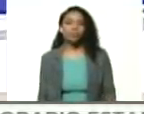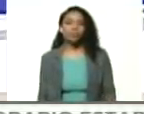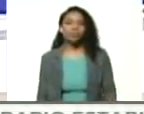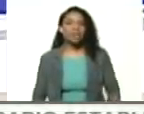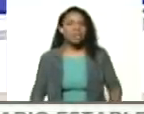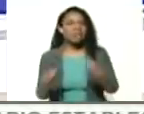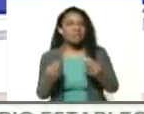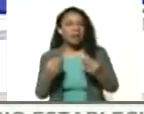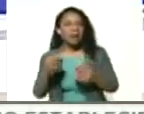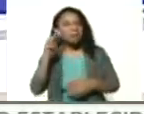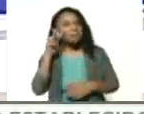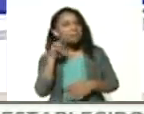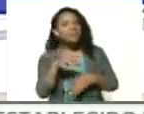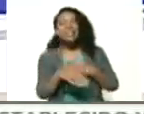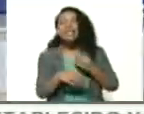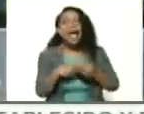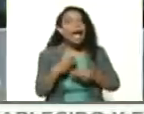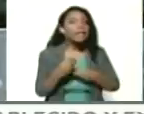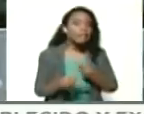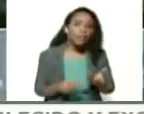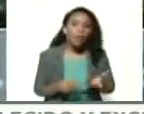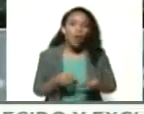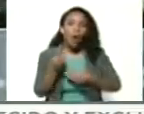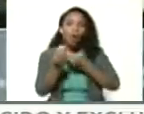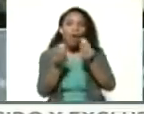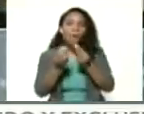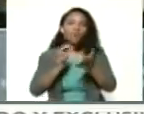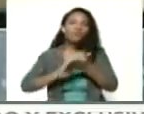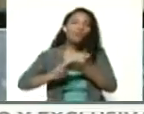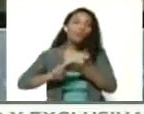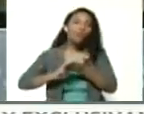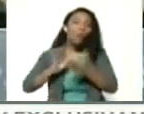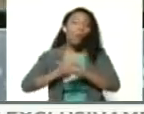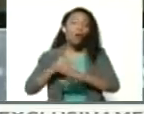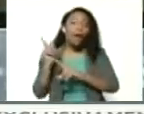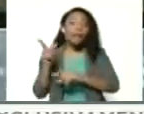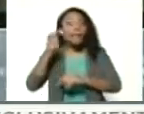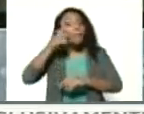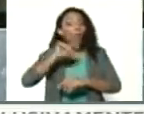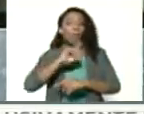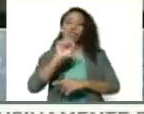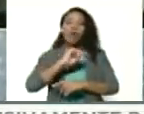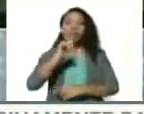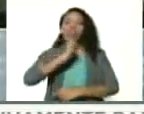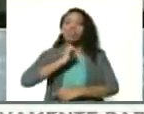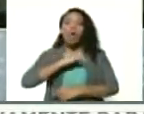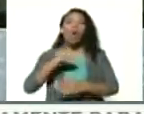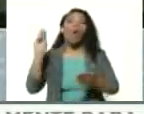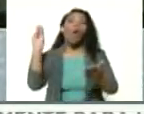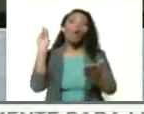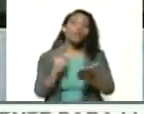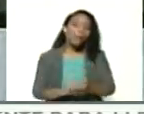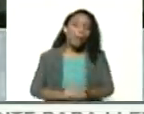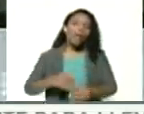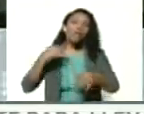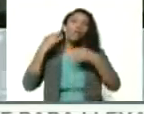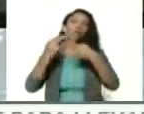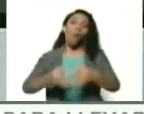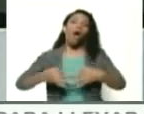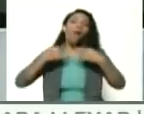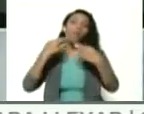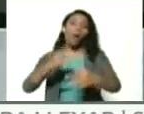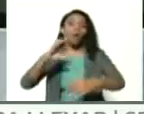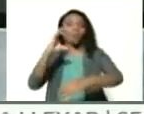para ver qué hacer. Para ver qué hacer, porque este pueblo no se iba a calar una dictadura de la